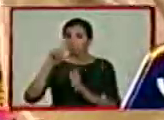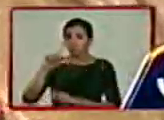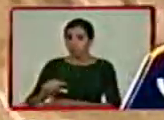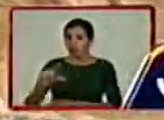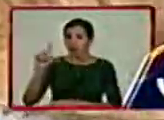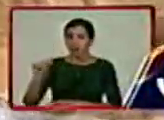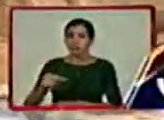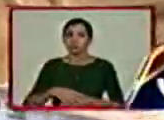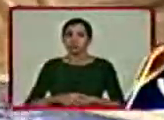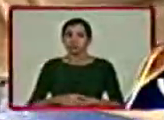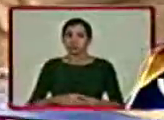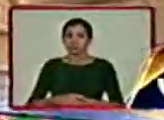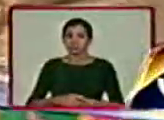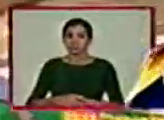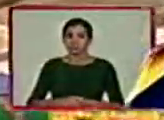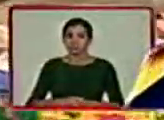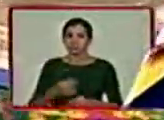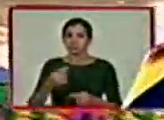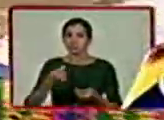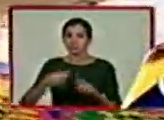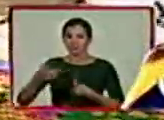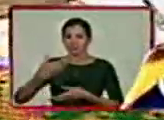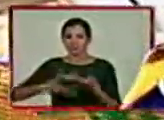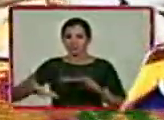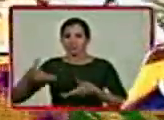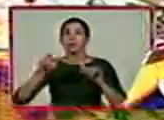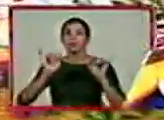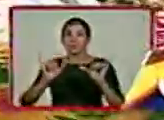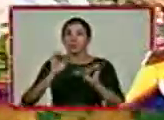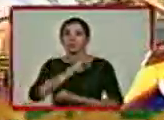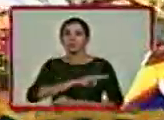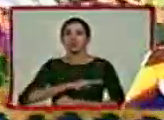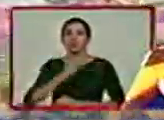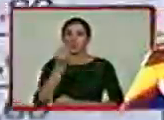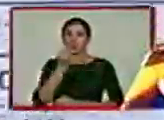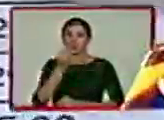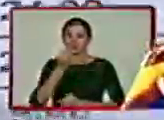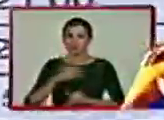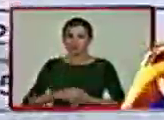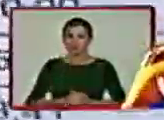en las redes solidarias de distribución que forman parte de la misión Alimentación.